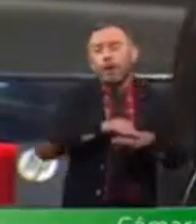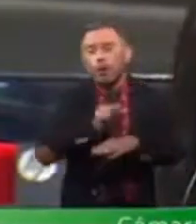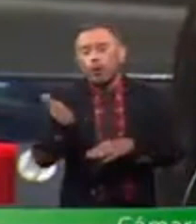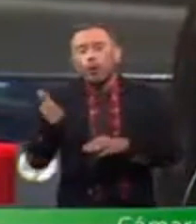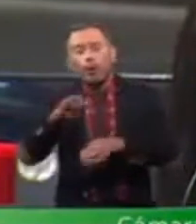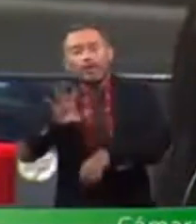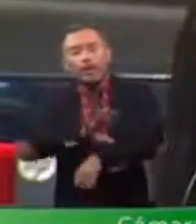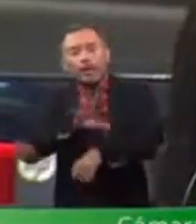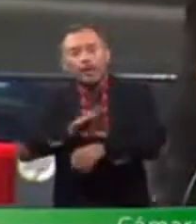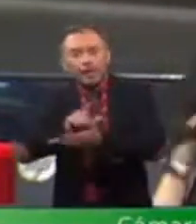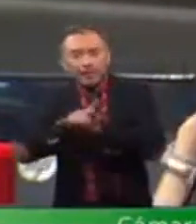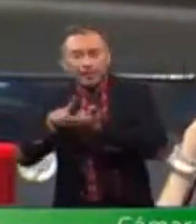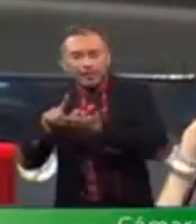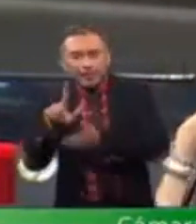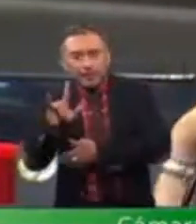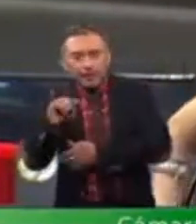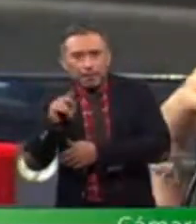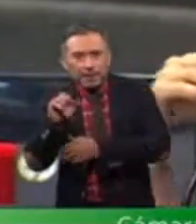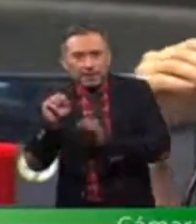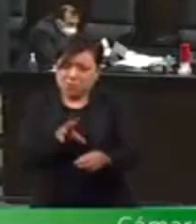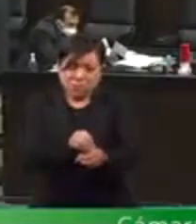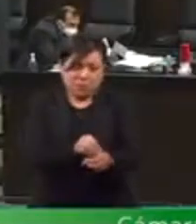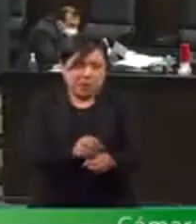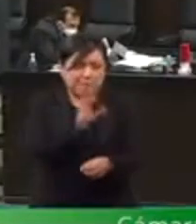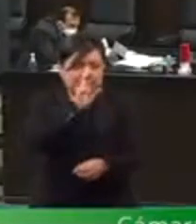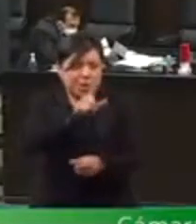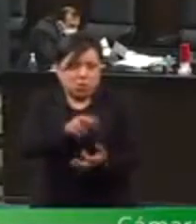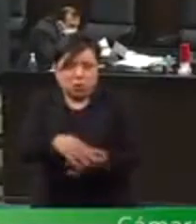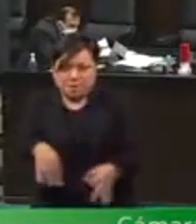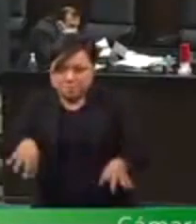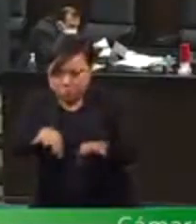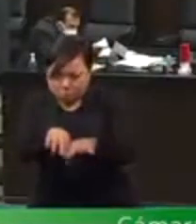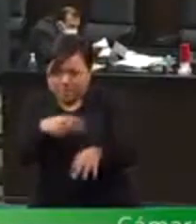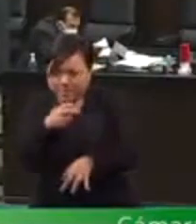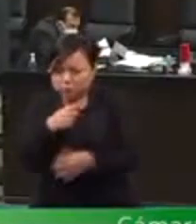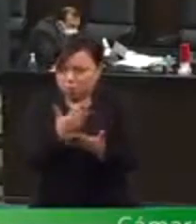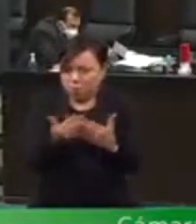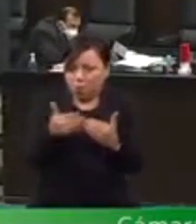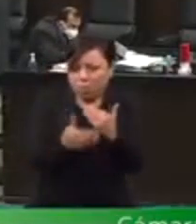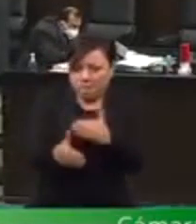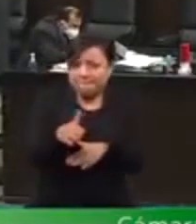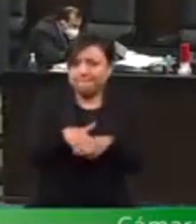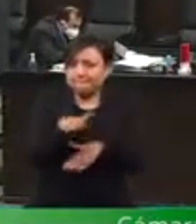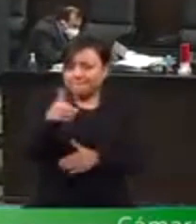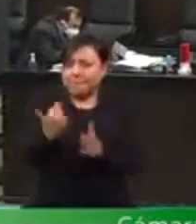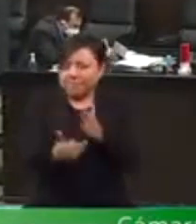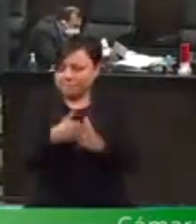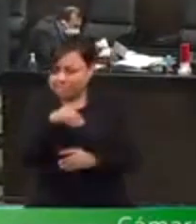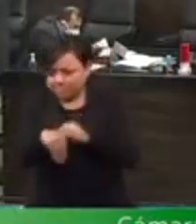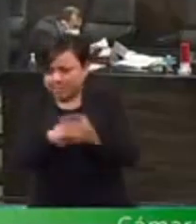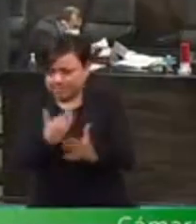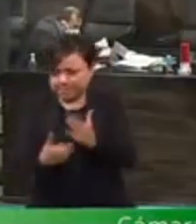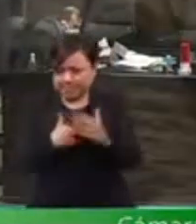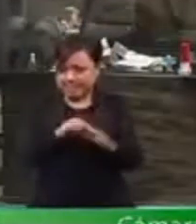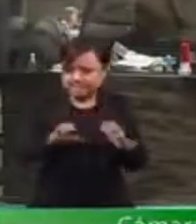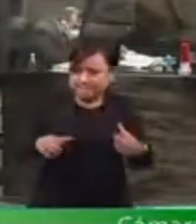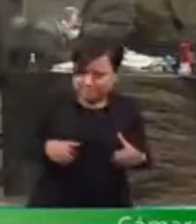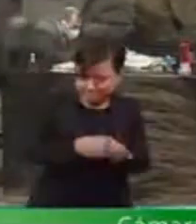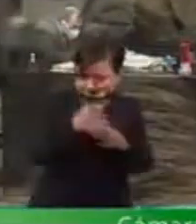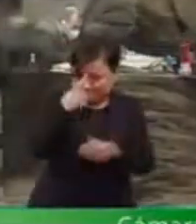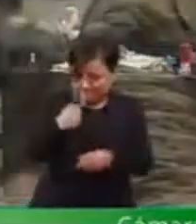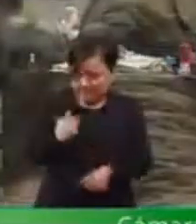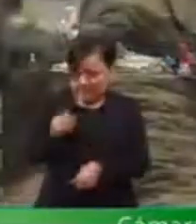que el 33 con 830 millones de pesos. Se ha dado a conocer, según morenistas, que con la aprobación de este presupuesto